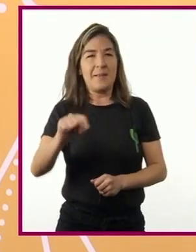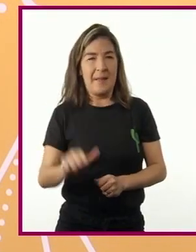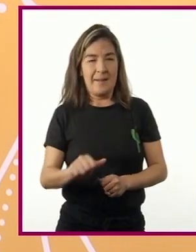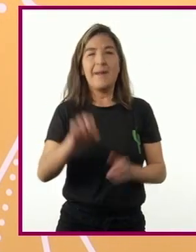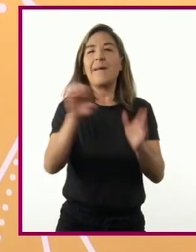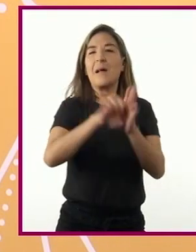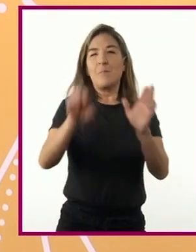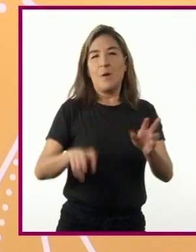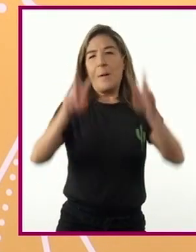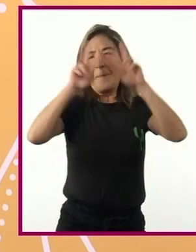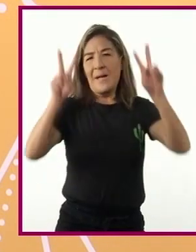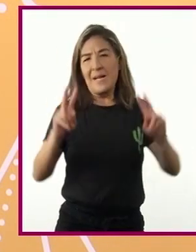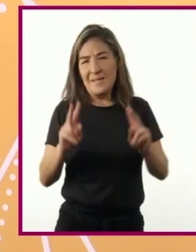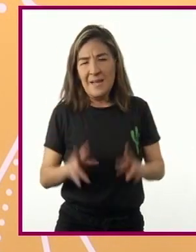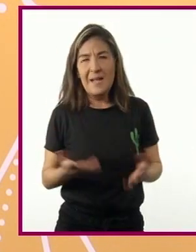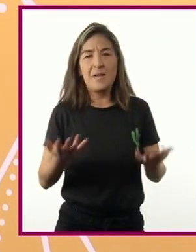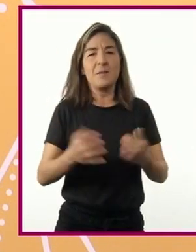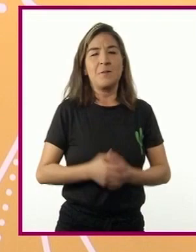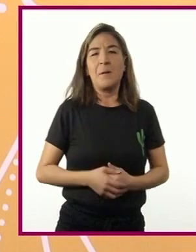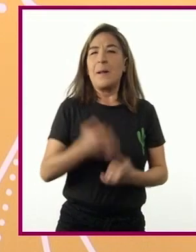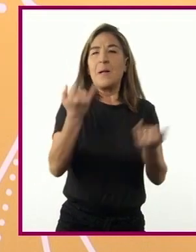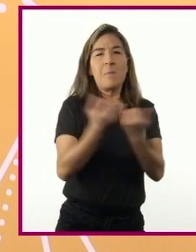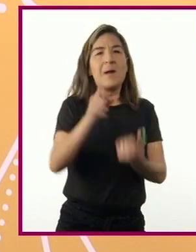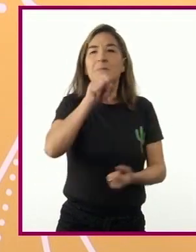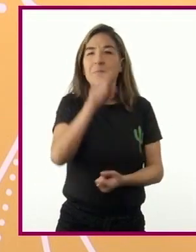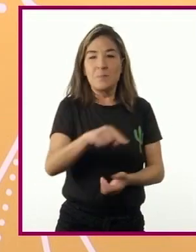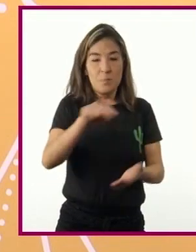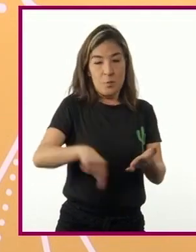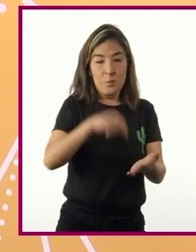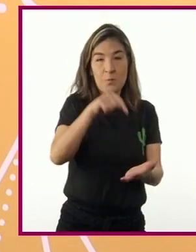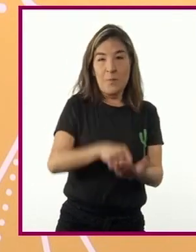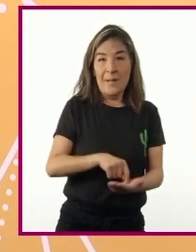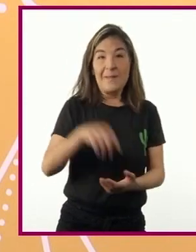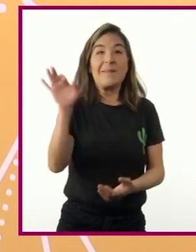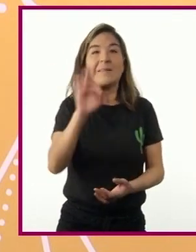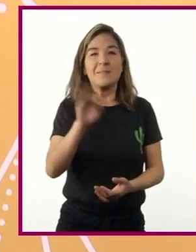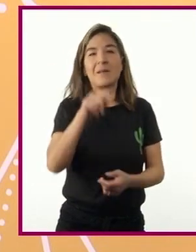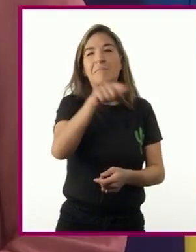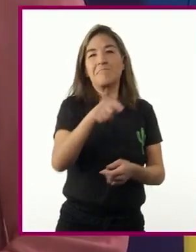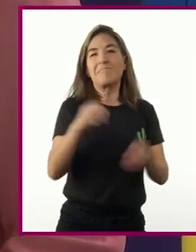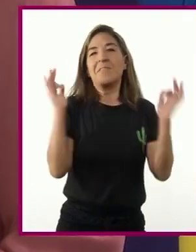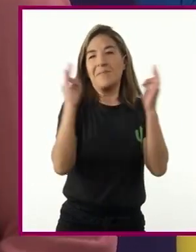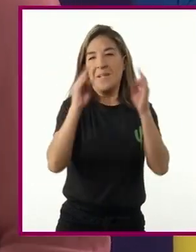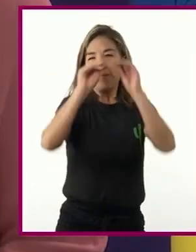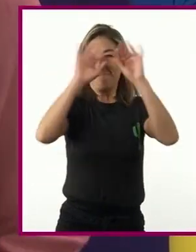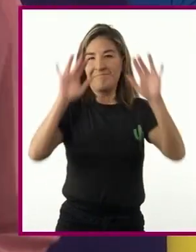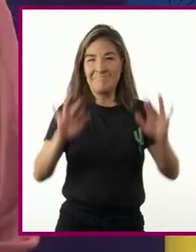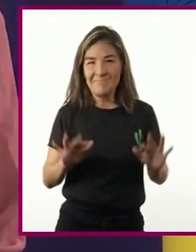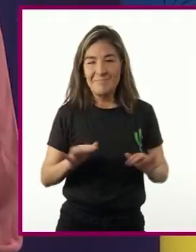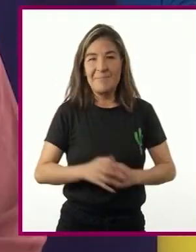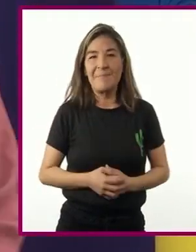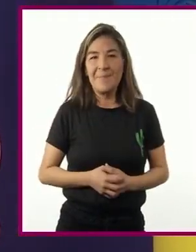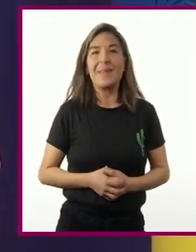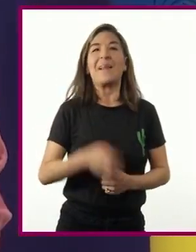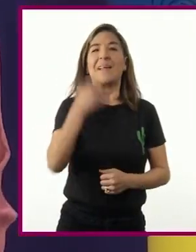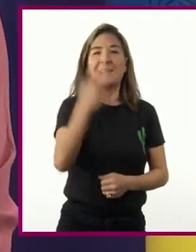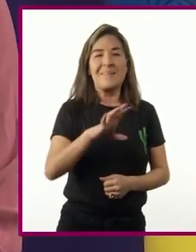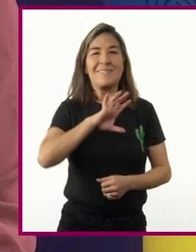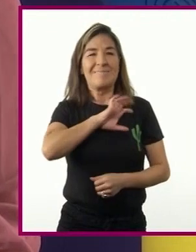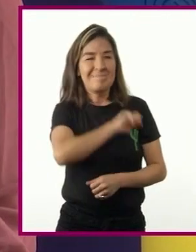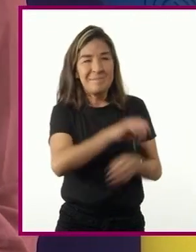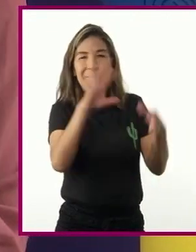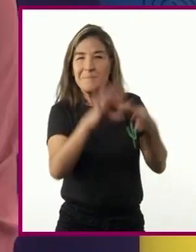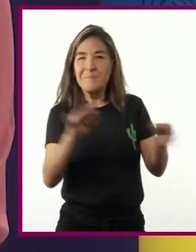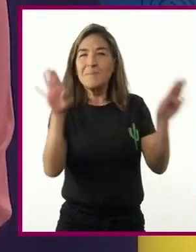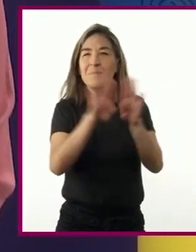verano, o en otro punto de la misma órbita, quizá en invierno. ¡Fascinante!